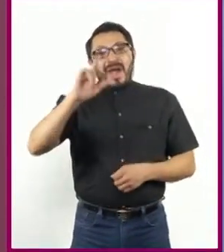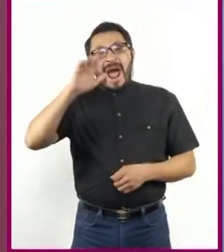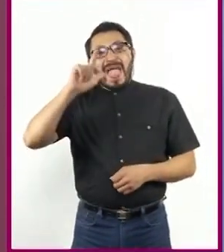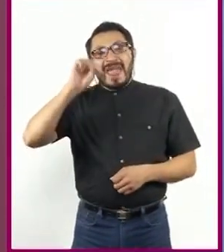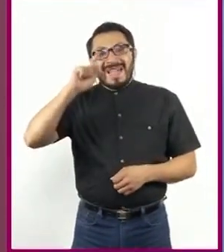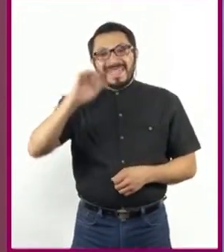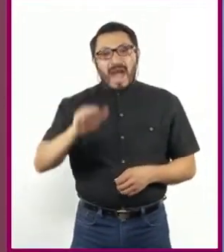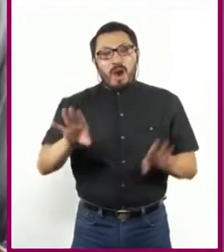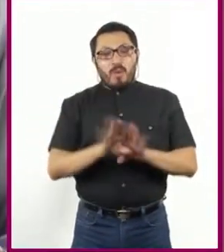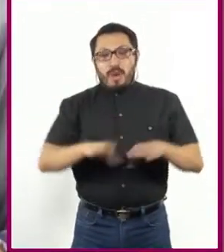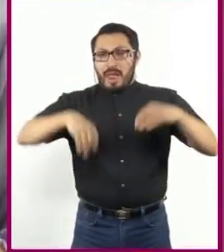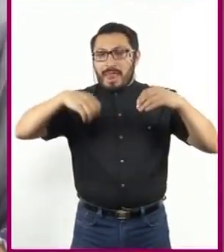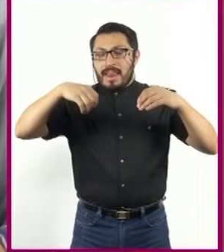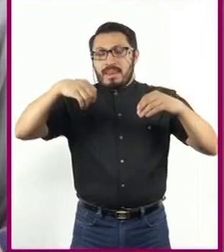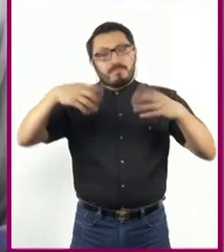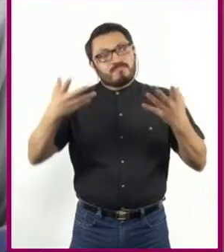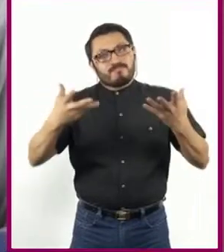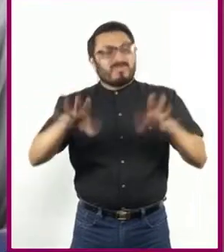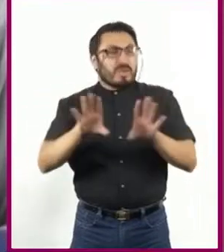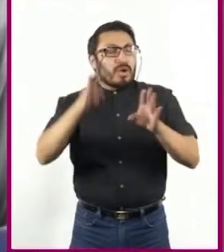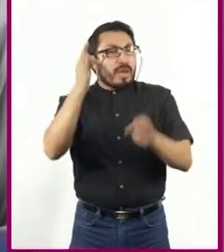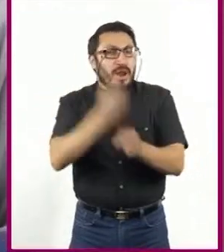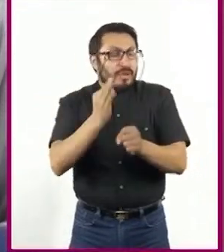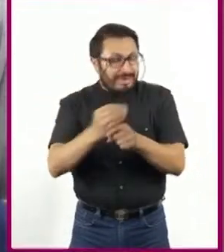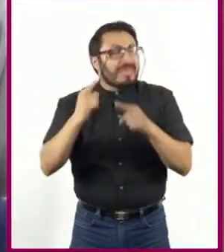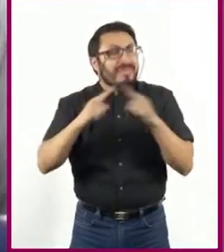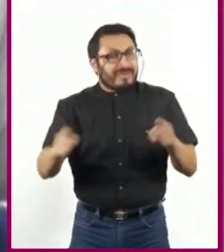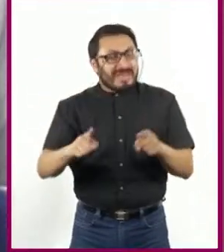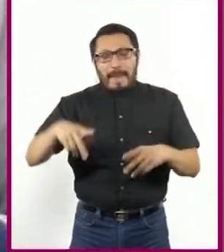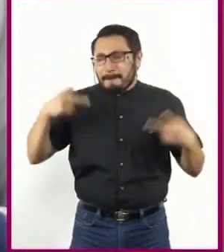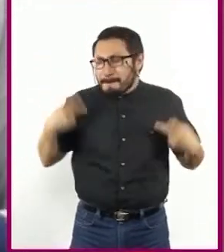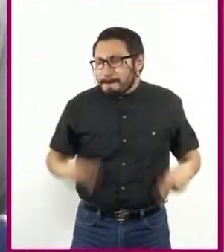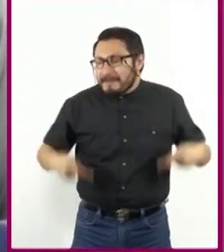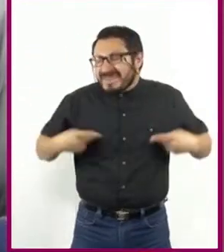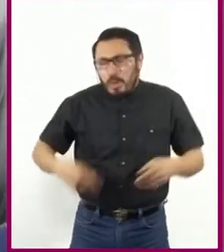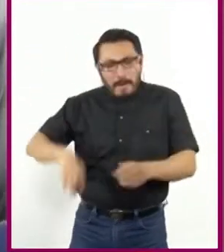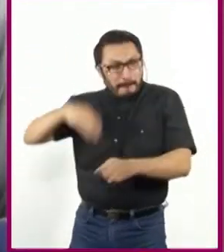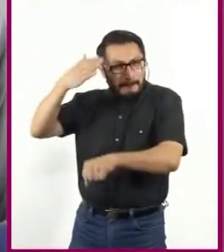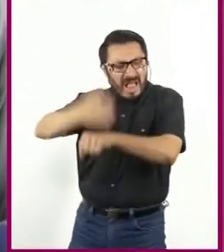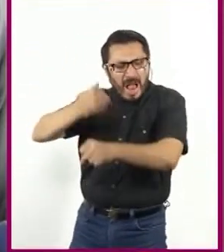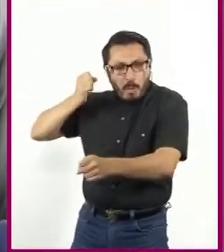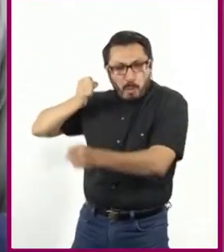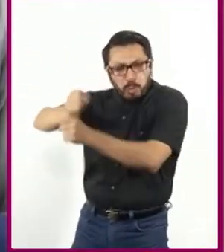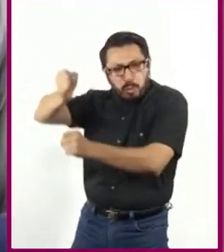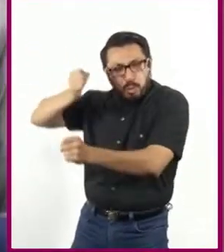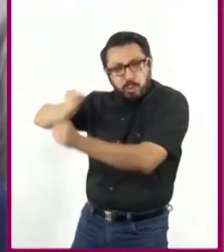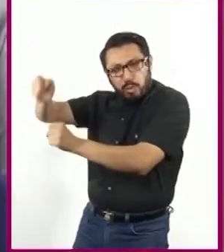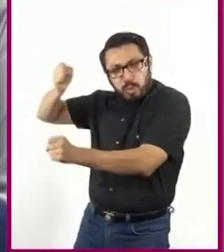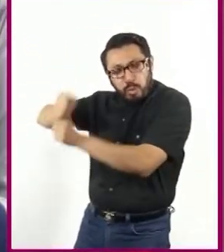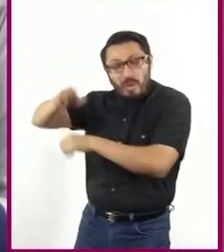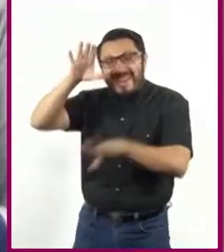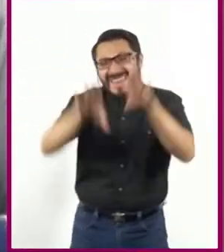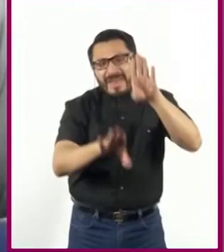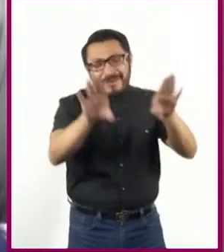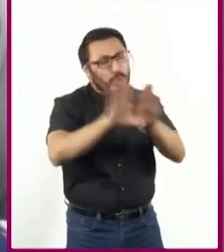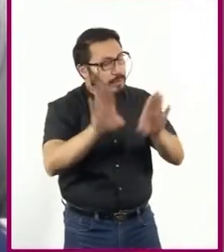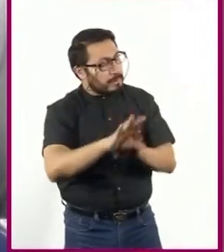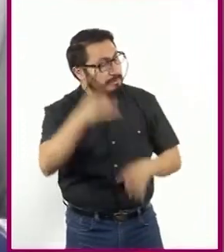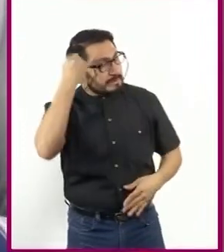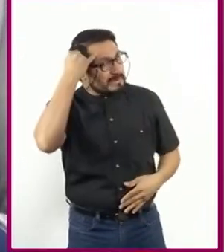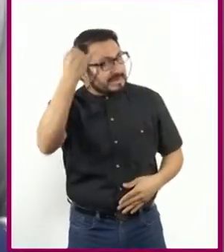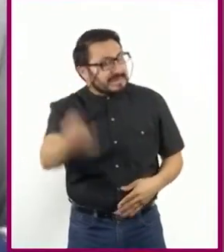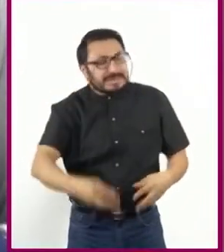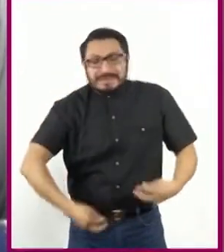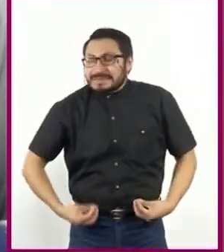actualmente no existían. La población era castigada violentamente y en algunos casos se tenía la percepción de que